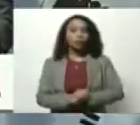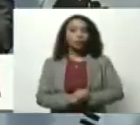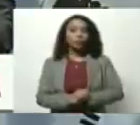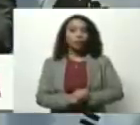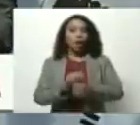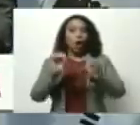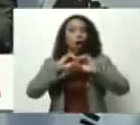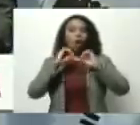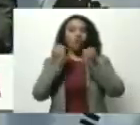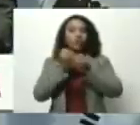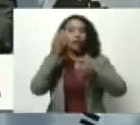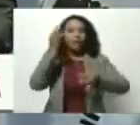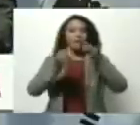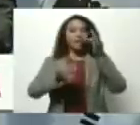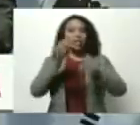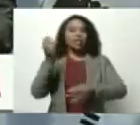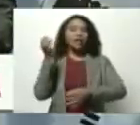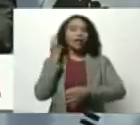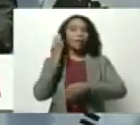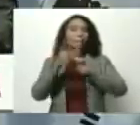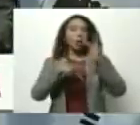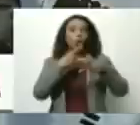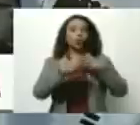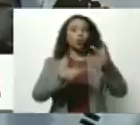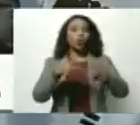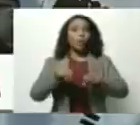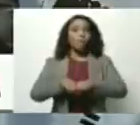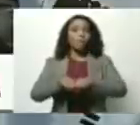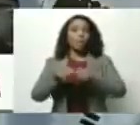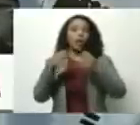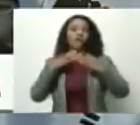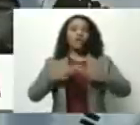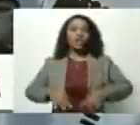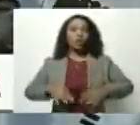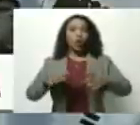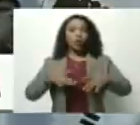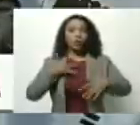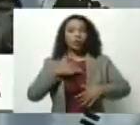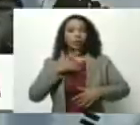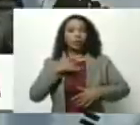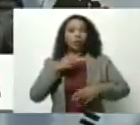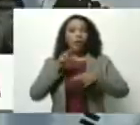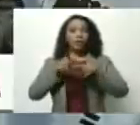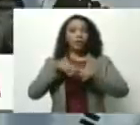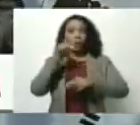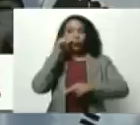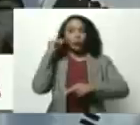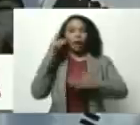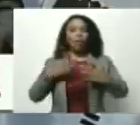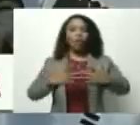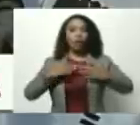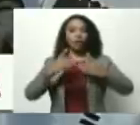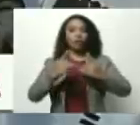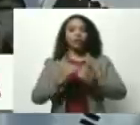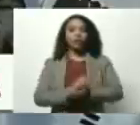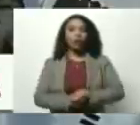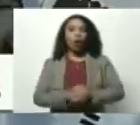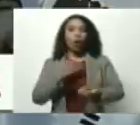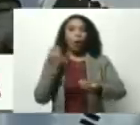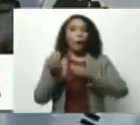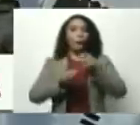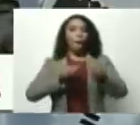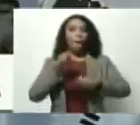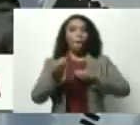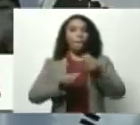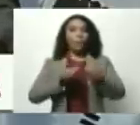despachos fiscales, donde se producen daños físicos y emocionales a niños y adolescentes, así como